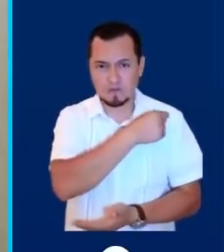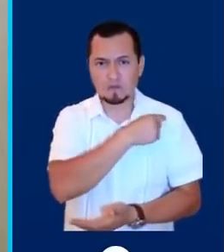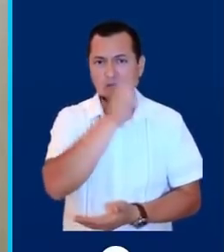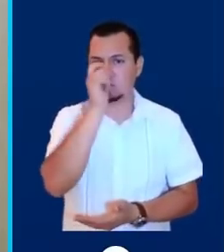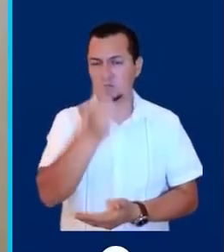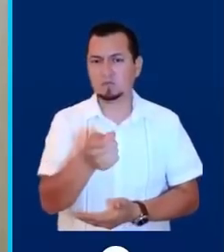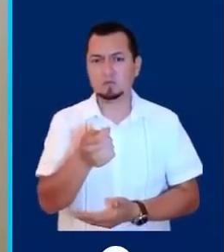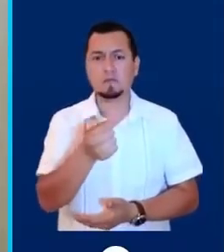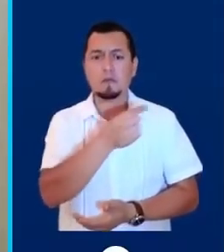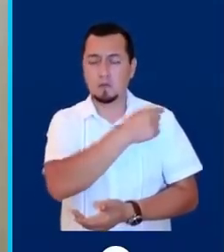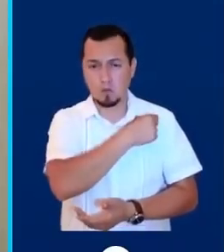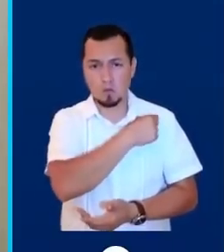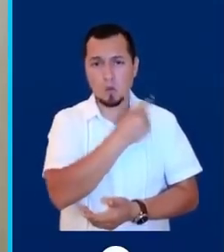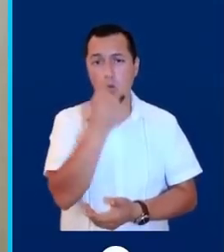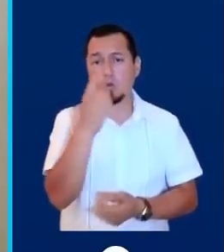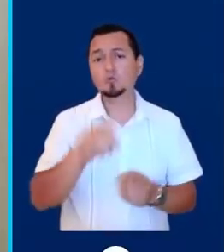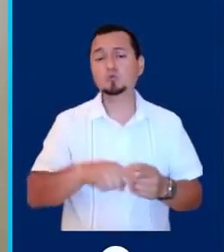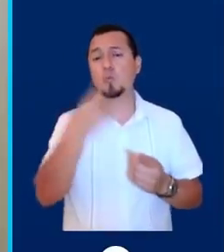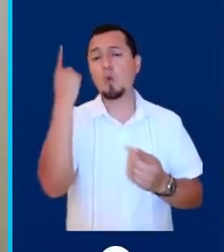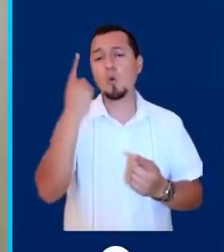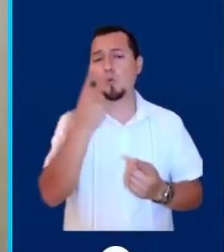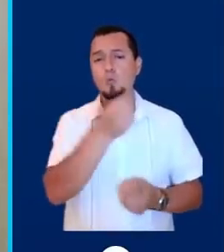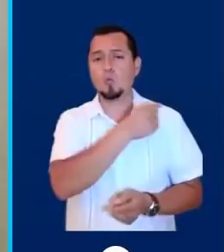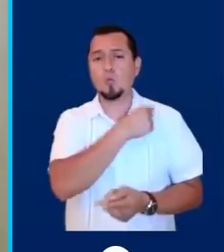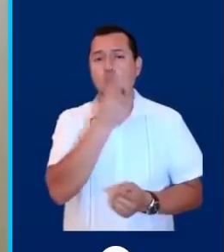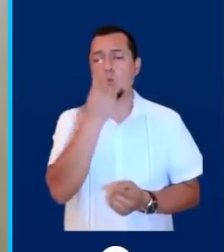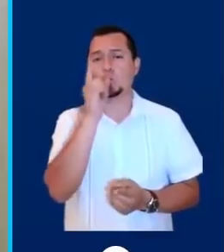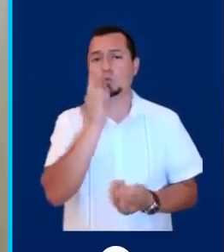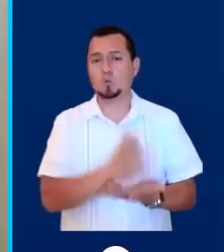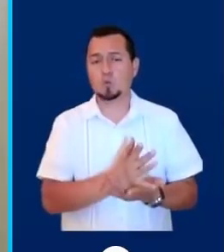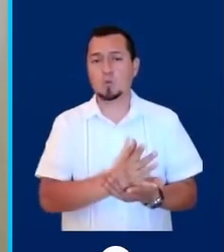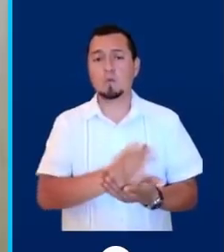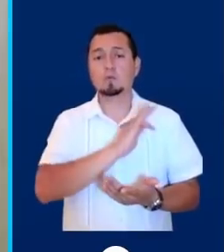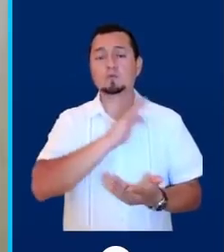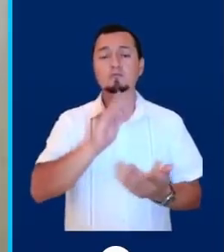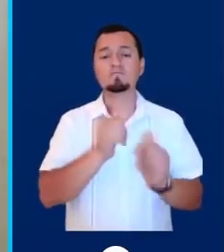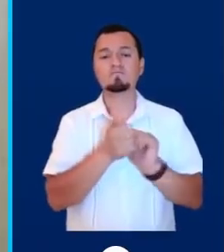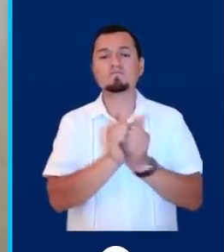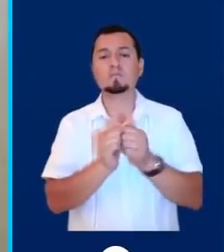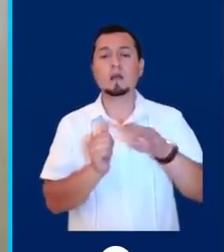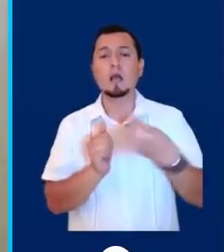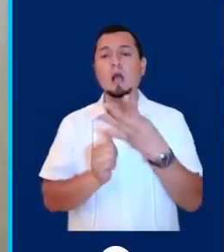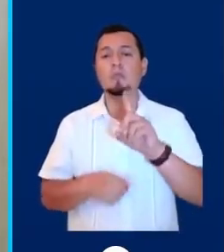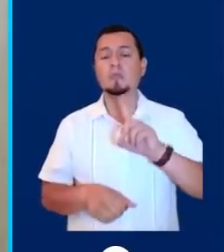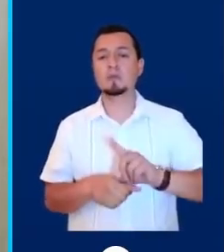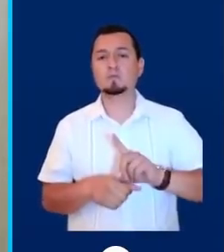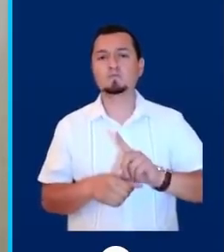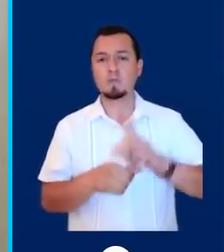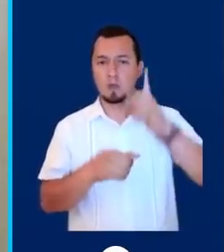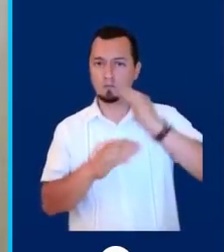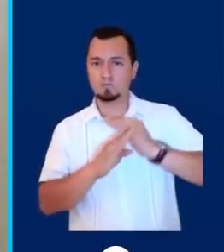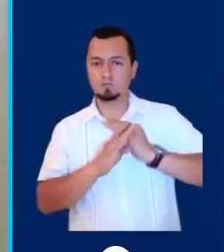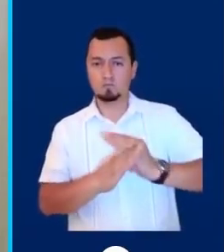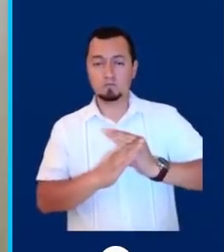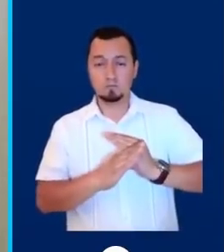solo que es una vacuna en una sola dosis, sino ese periodo de protección máximo que se logra a los 14 días, de tal manera que para el 17 de